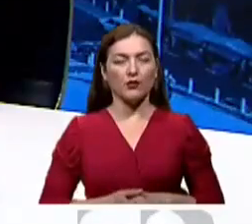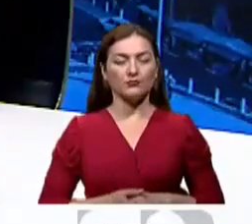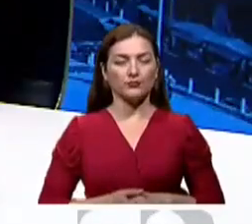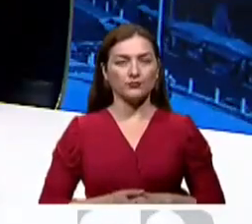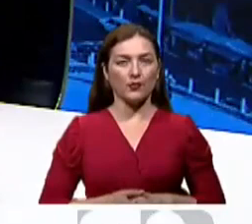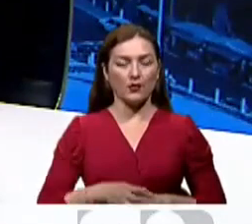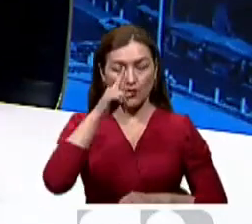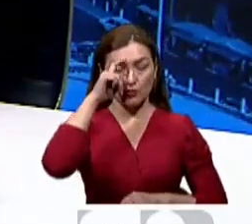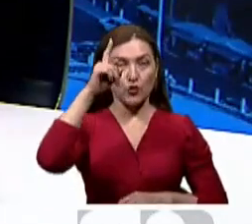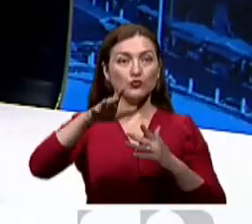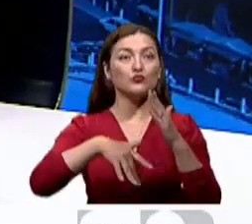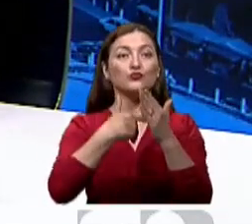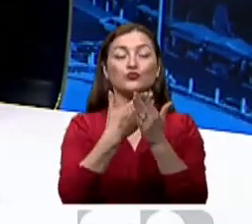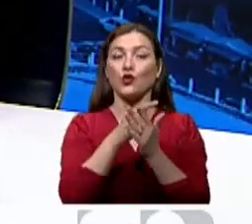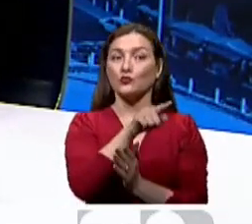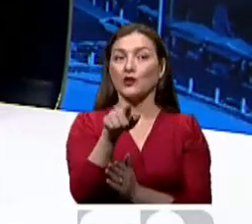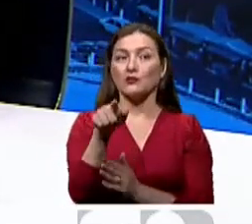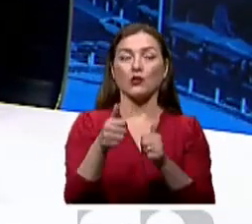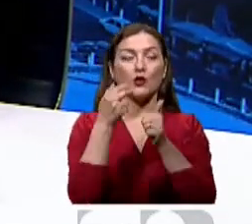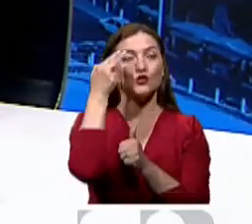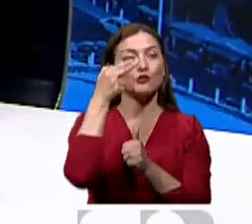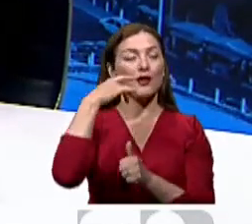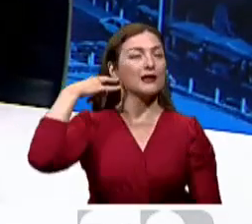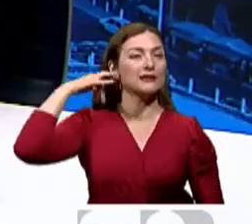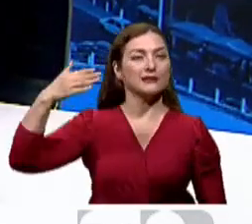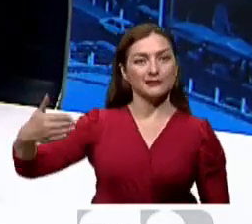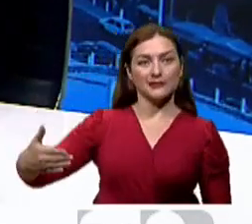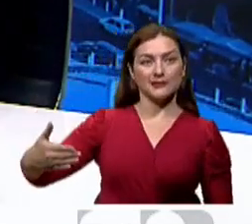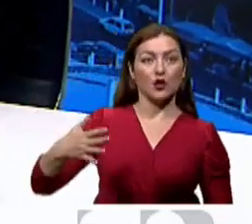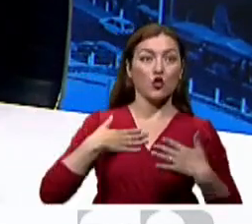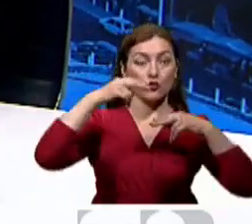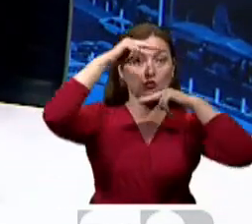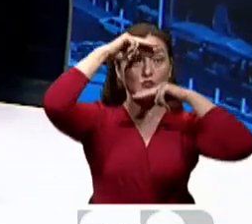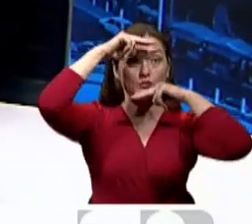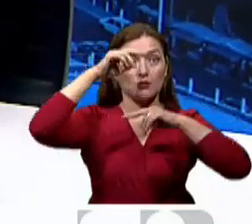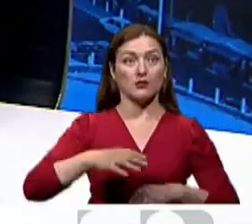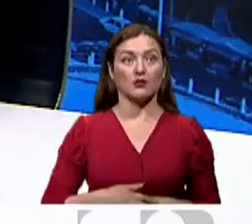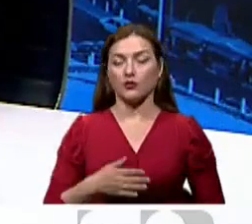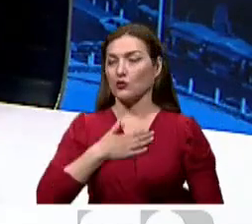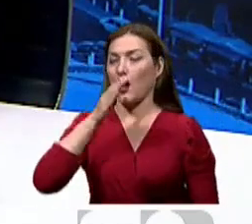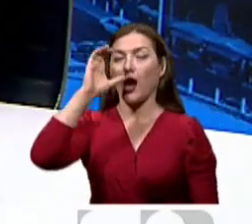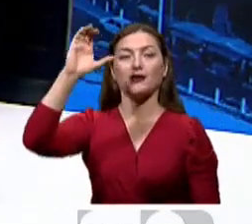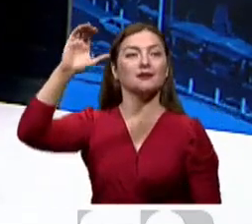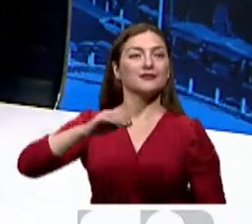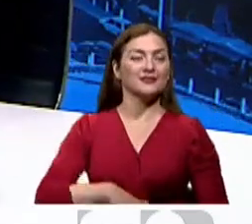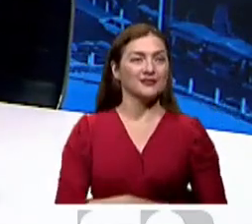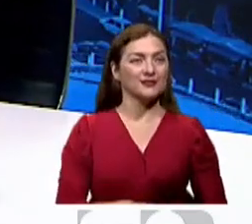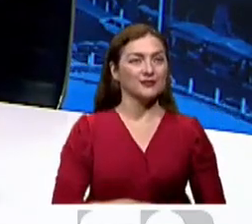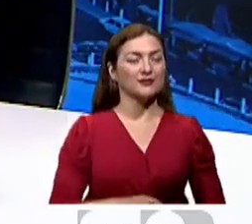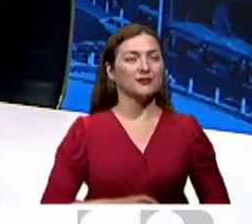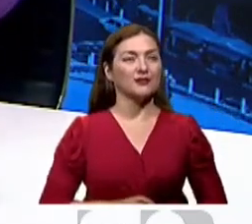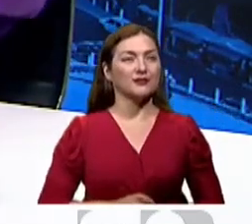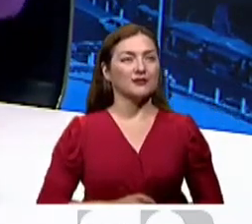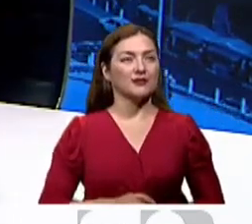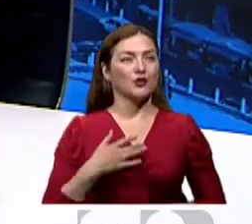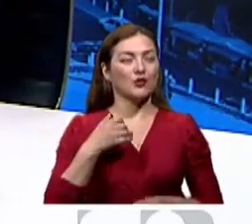Sueños hemos tenido todas y seguro ustedes. A ver, Helen, ¿qué soñabas de chiquita? Dar las noticias. Dar las noticias, Gaby. Ser cantante. Yo